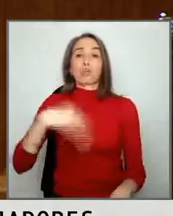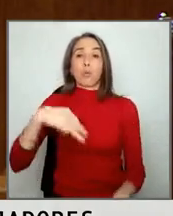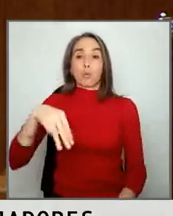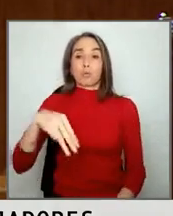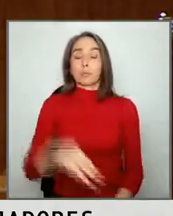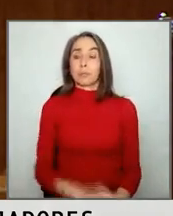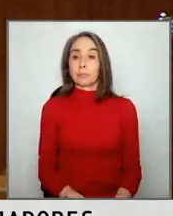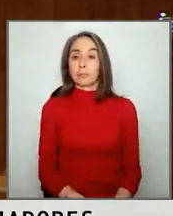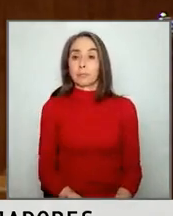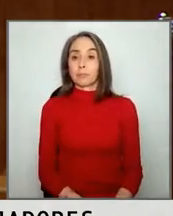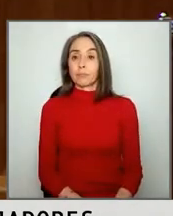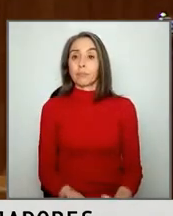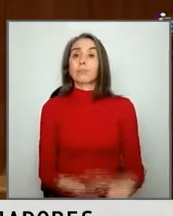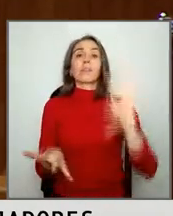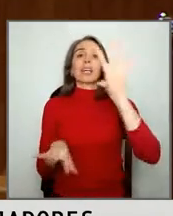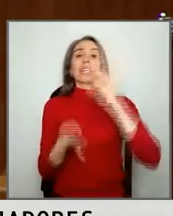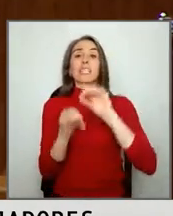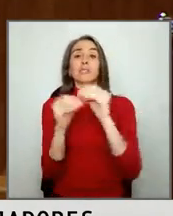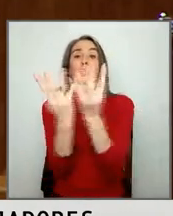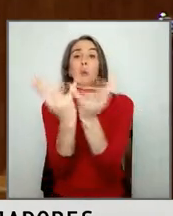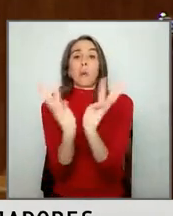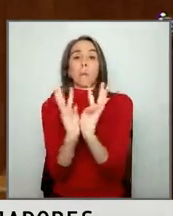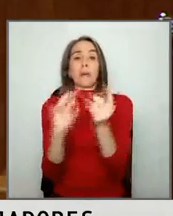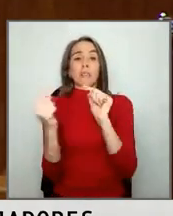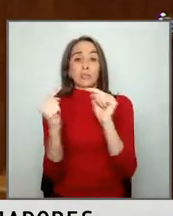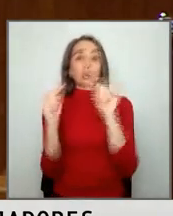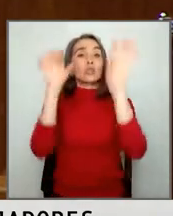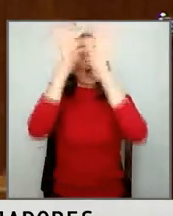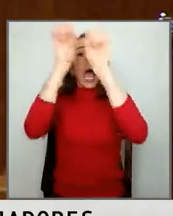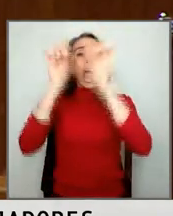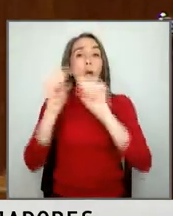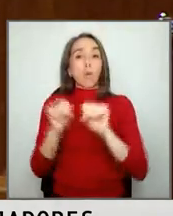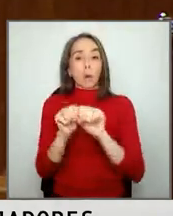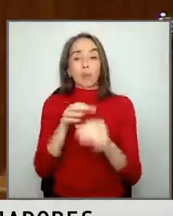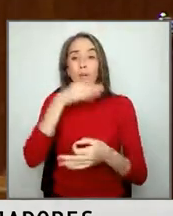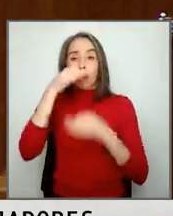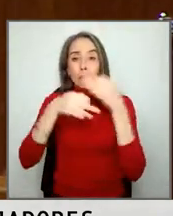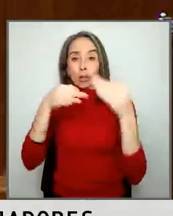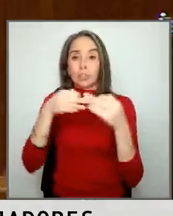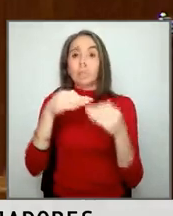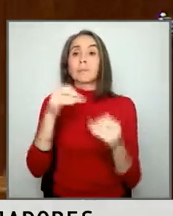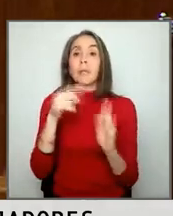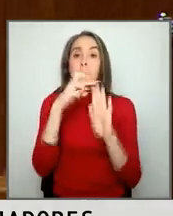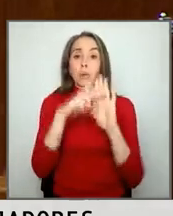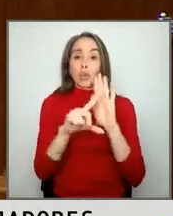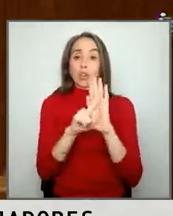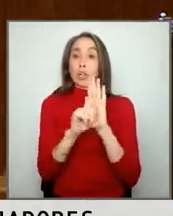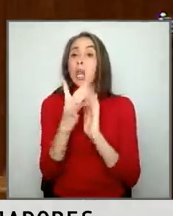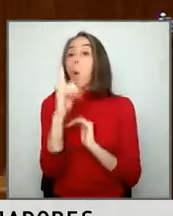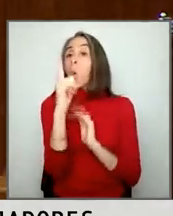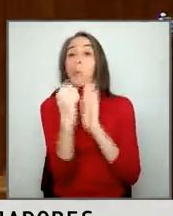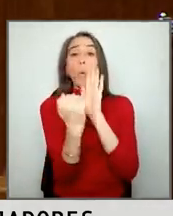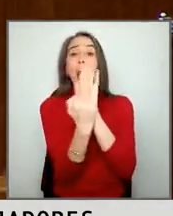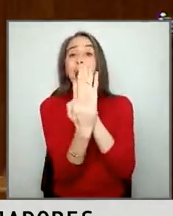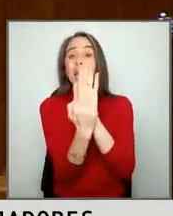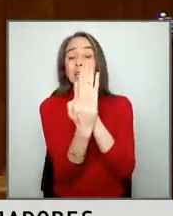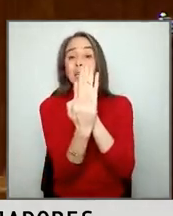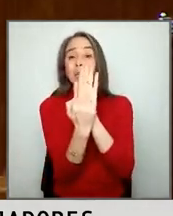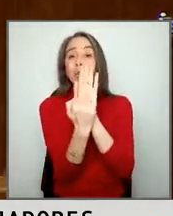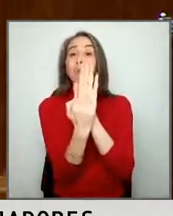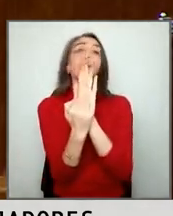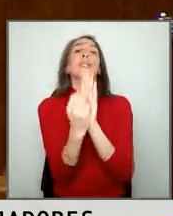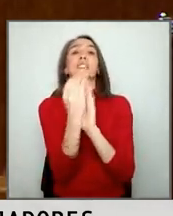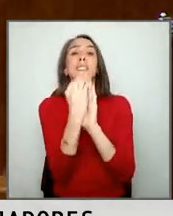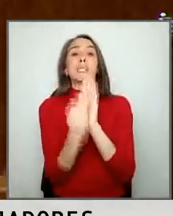síntesis de la discusión y acuerdos adoptados la iniciativa al ser de artículo único fue incluida en tabla de fácil